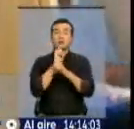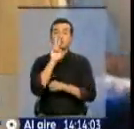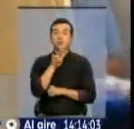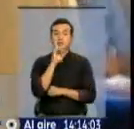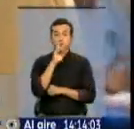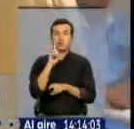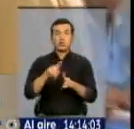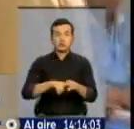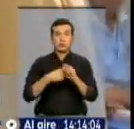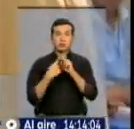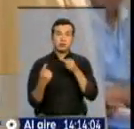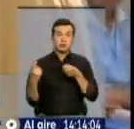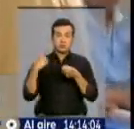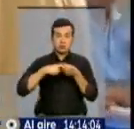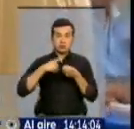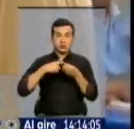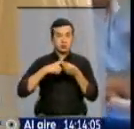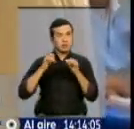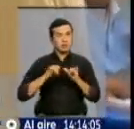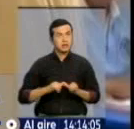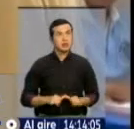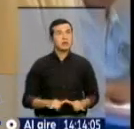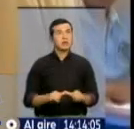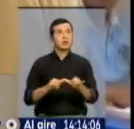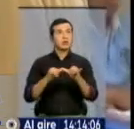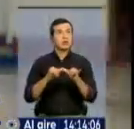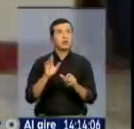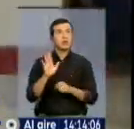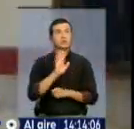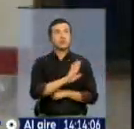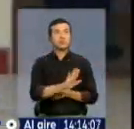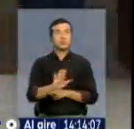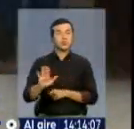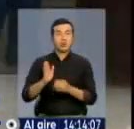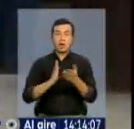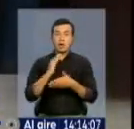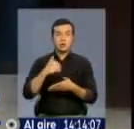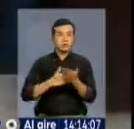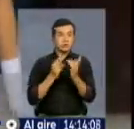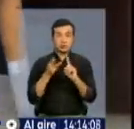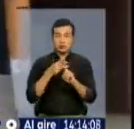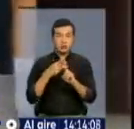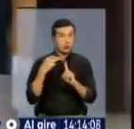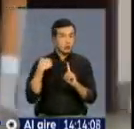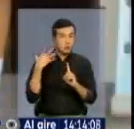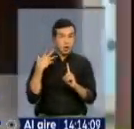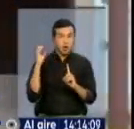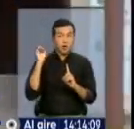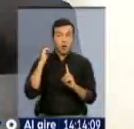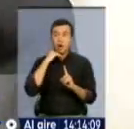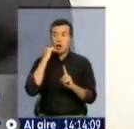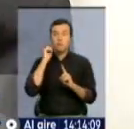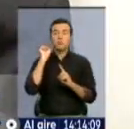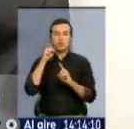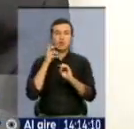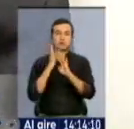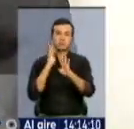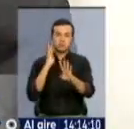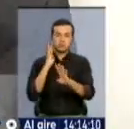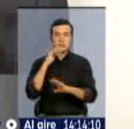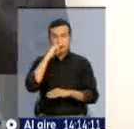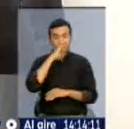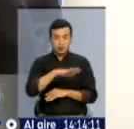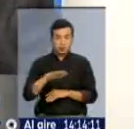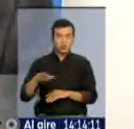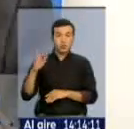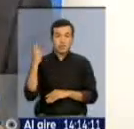la inscripción en sedes tradicionales para quienes no cuenten con acceso a internet o casos excepcionales. Para aquellos niños